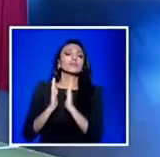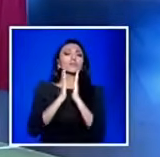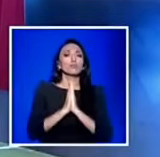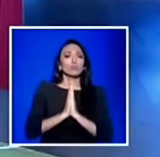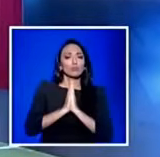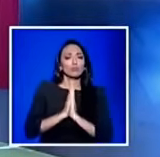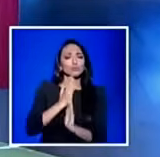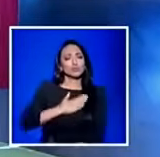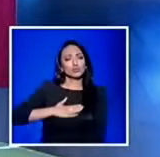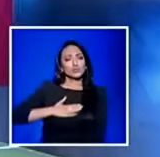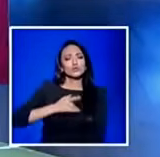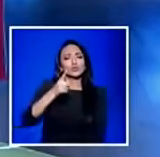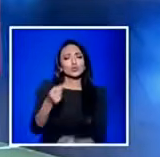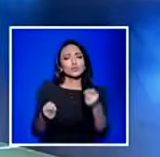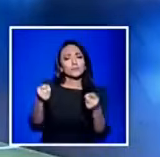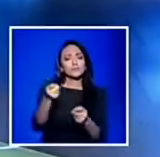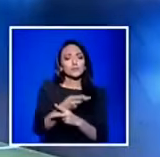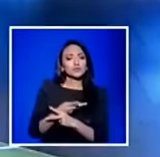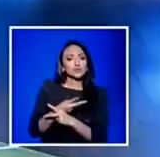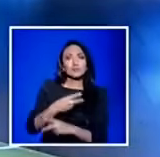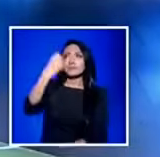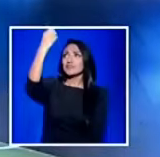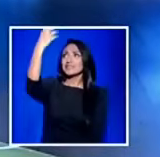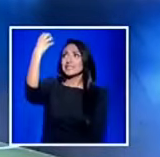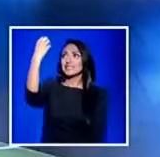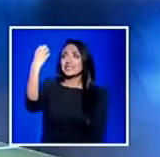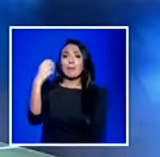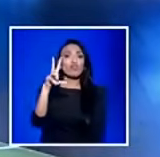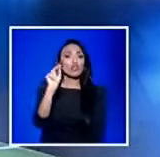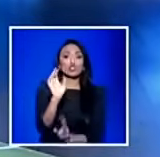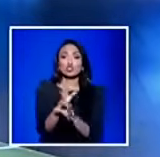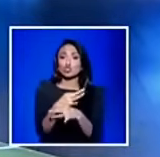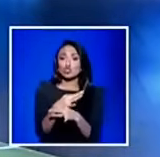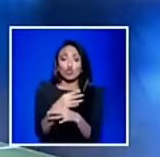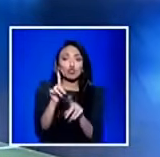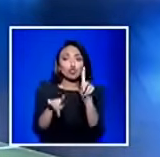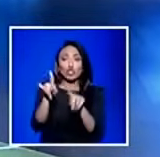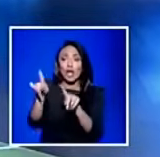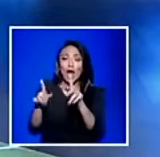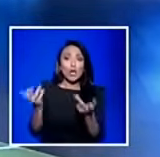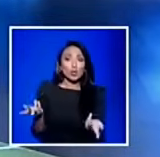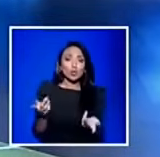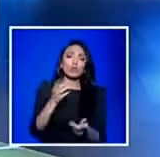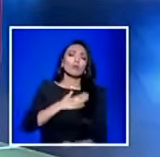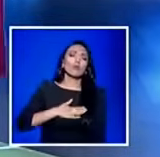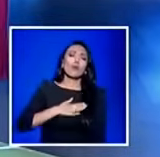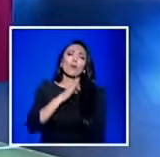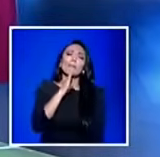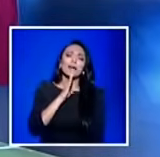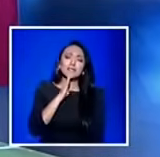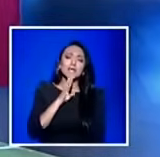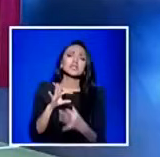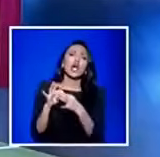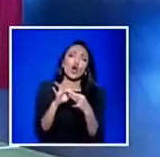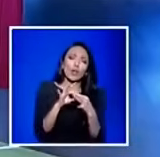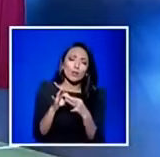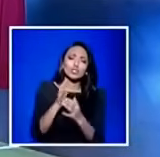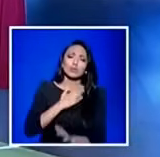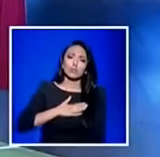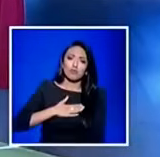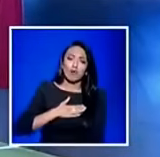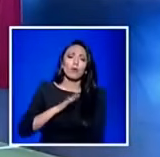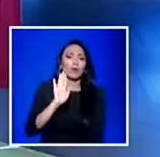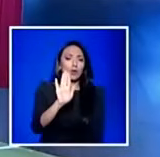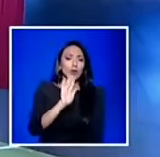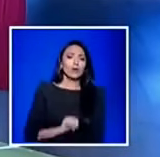vecino, maneje con precaución. Recuerde que los semáforos no funcionan en ciertas intersecciones y por favor colabore con los agentes metropolitanos de